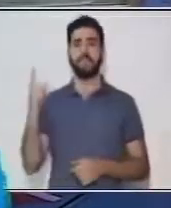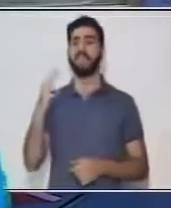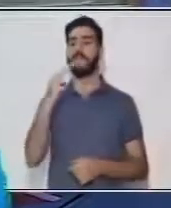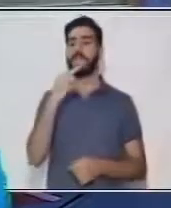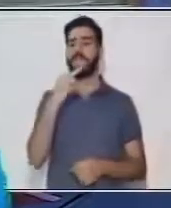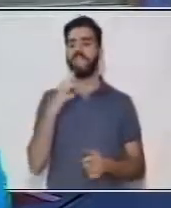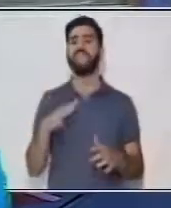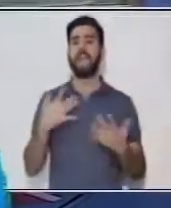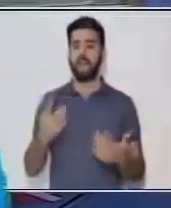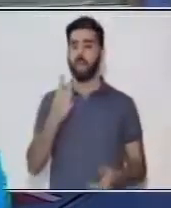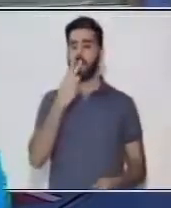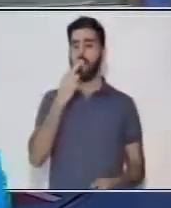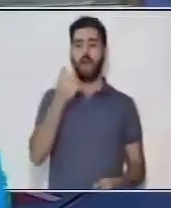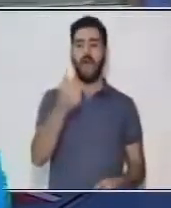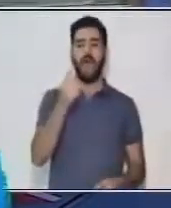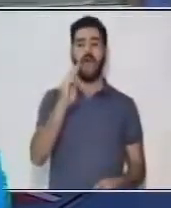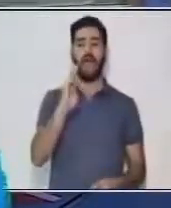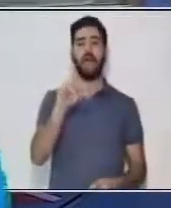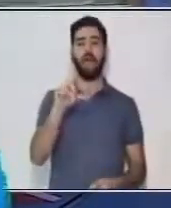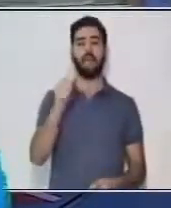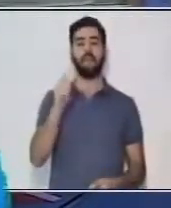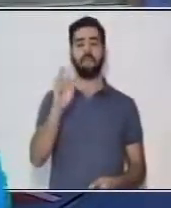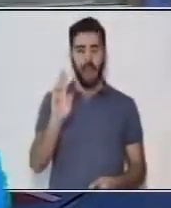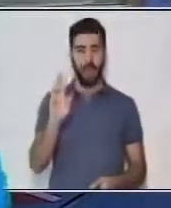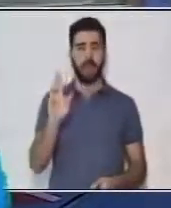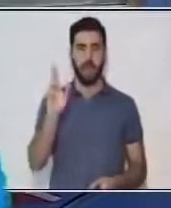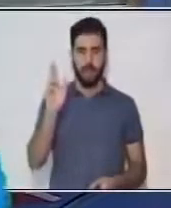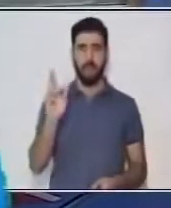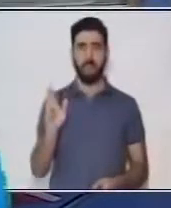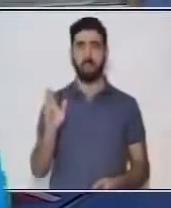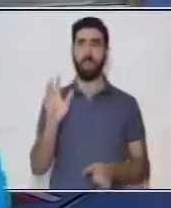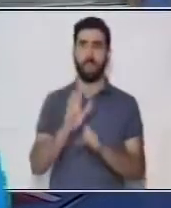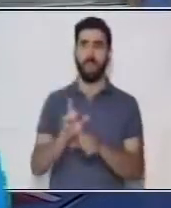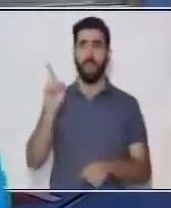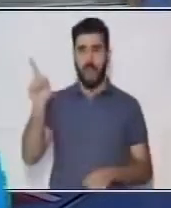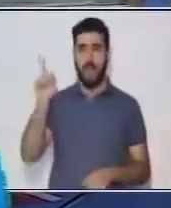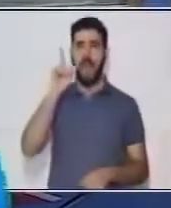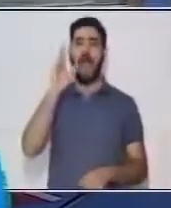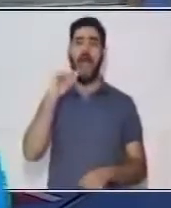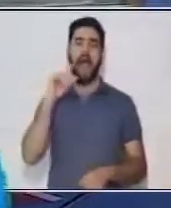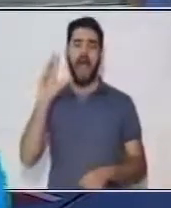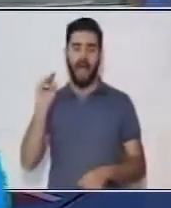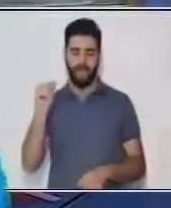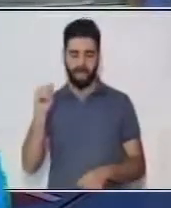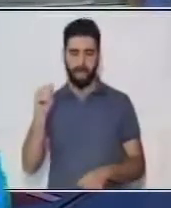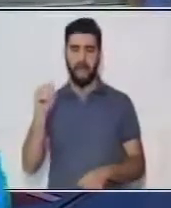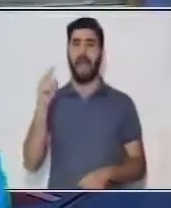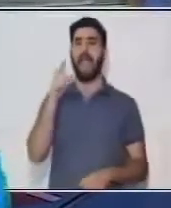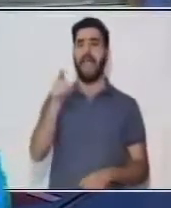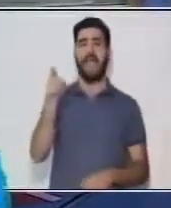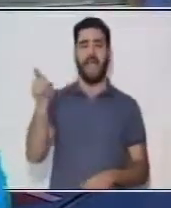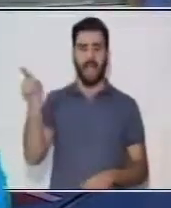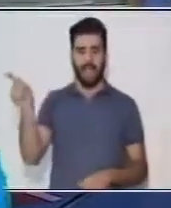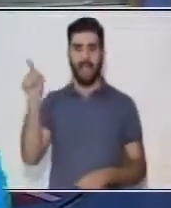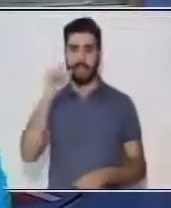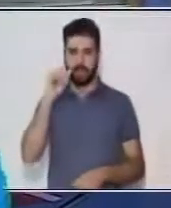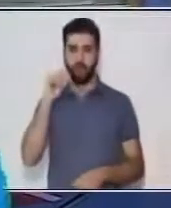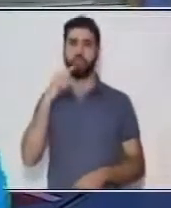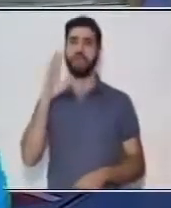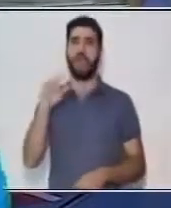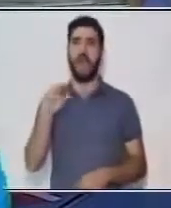es hablar, pero en tiempo presente, él habla, ella habla, ellos hablan,